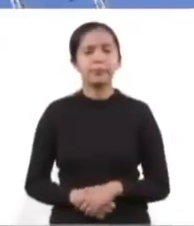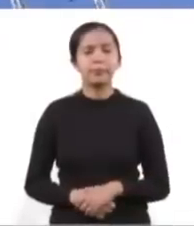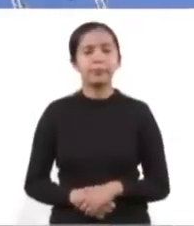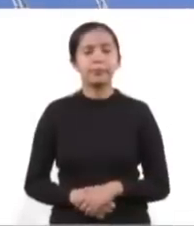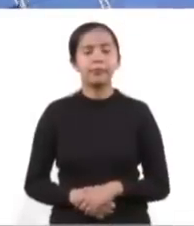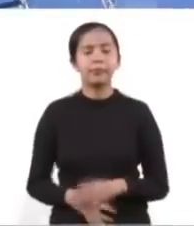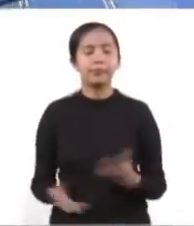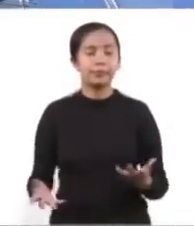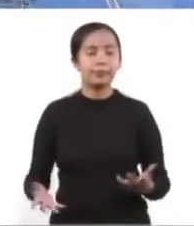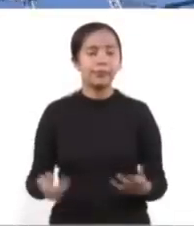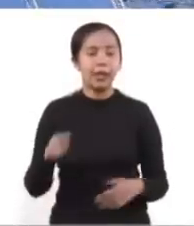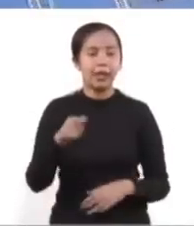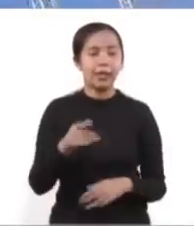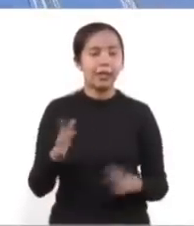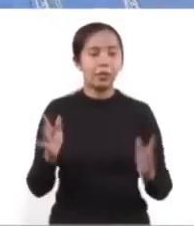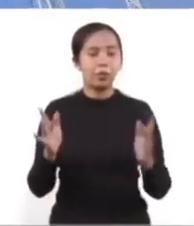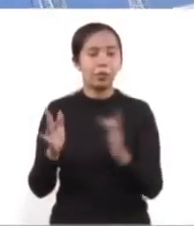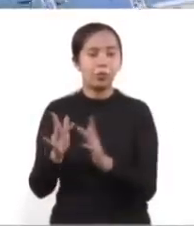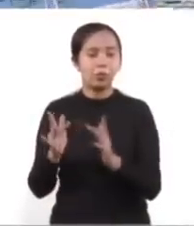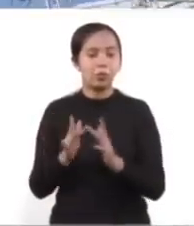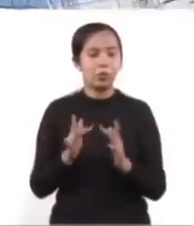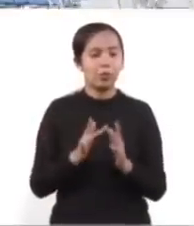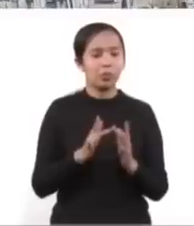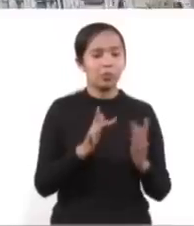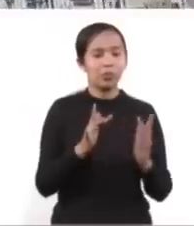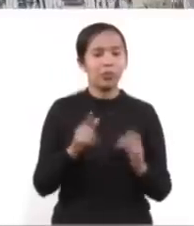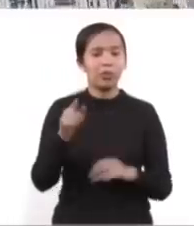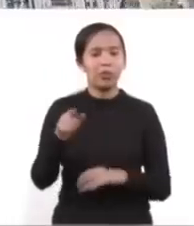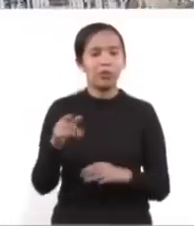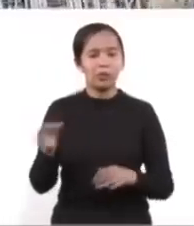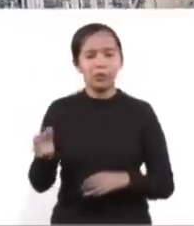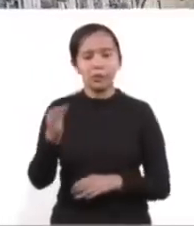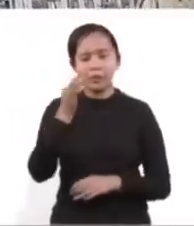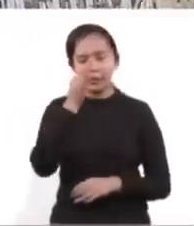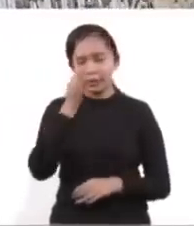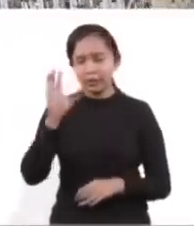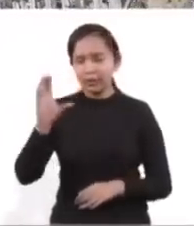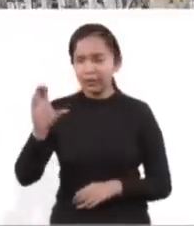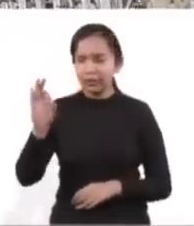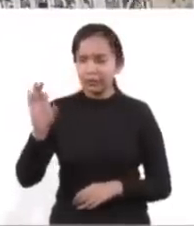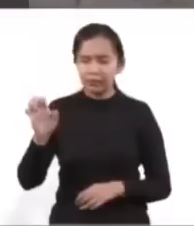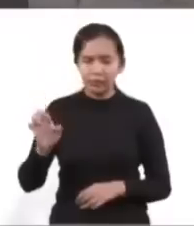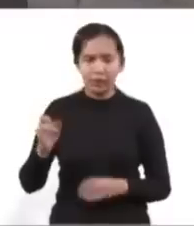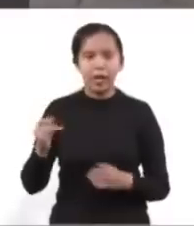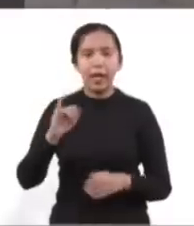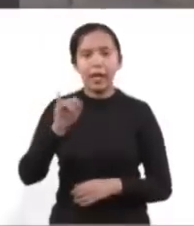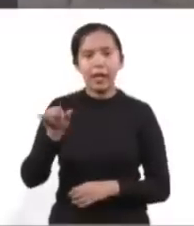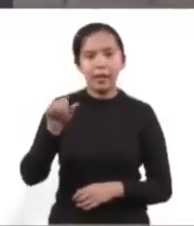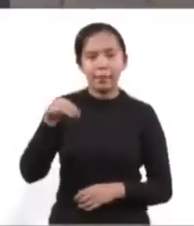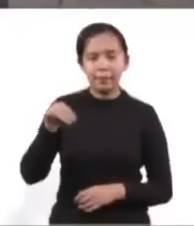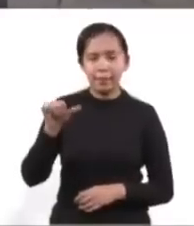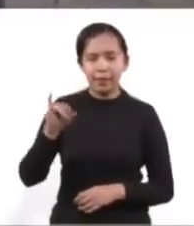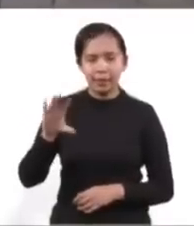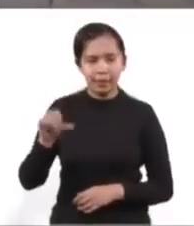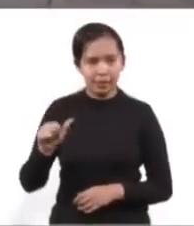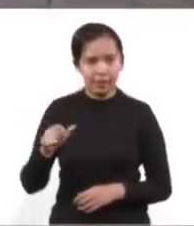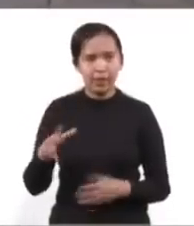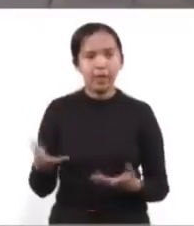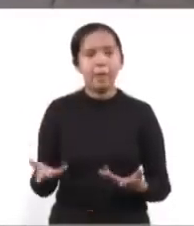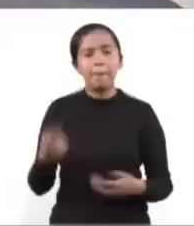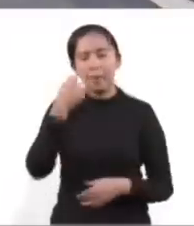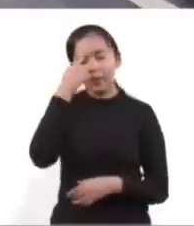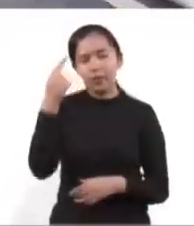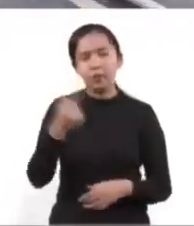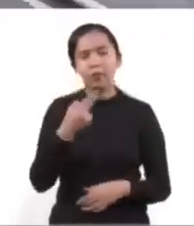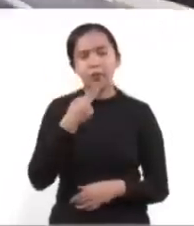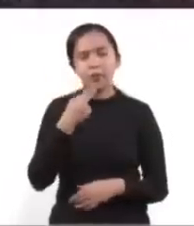De forma paralela se conectó la nueva subestación con las instalaciones de CFE en Unalco y Jamaica. Para ello se tendieron